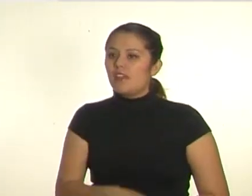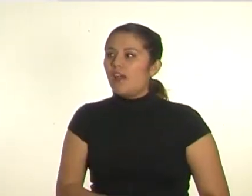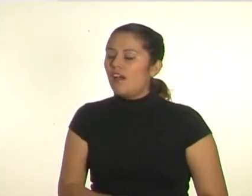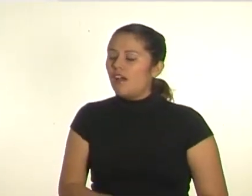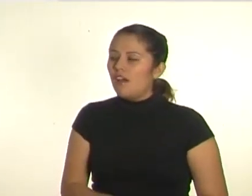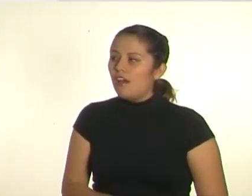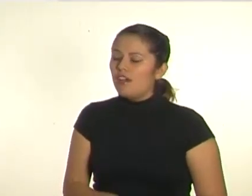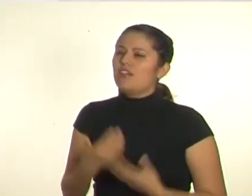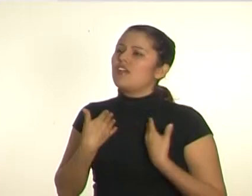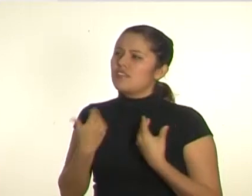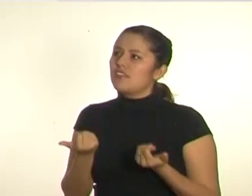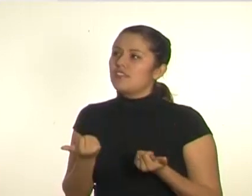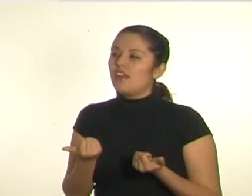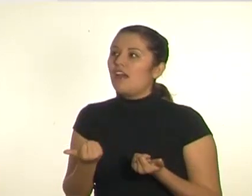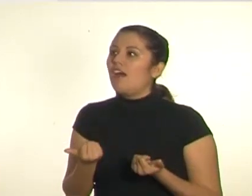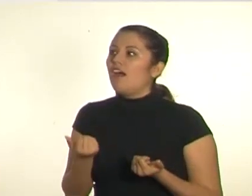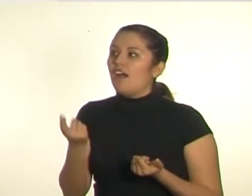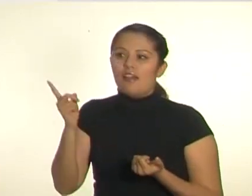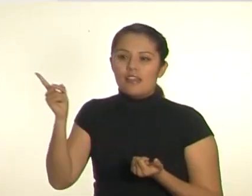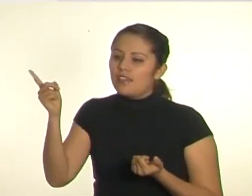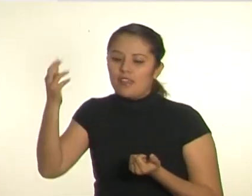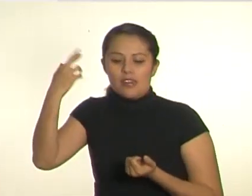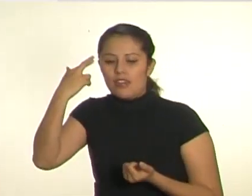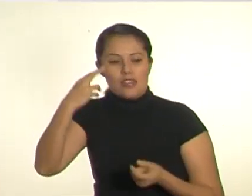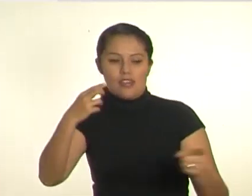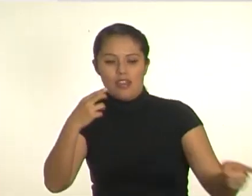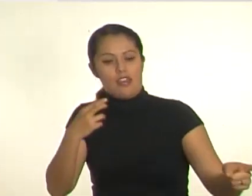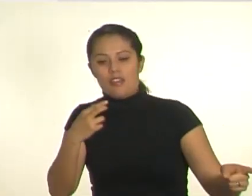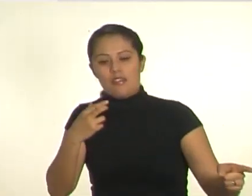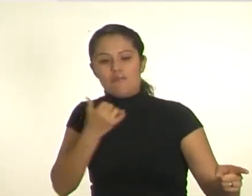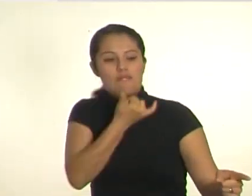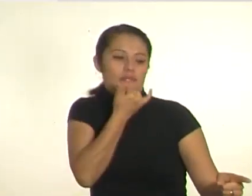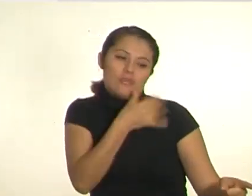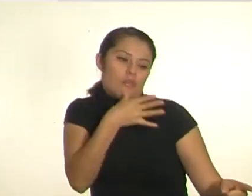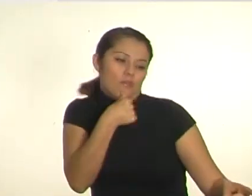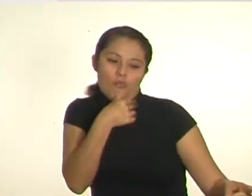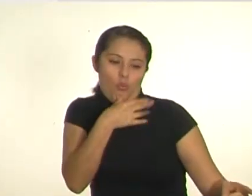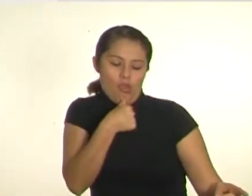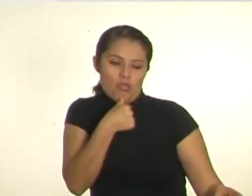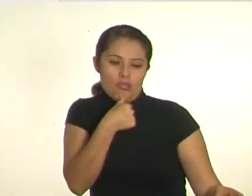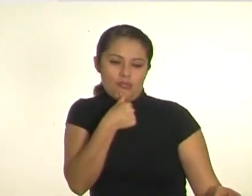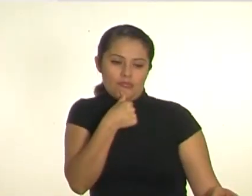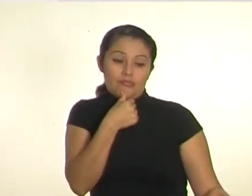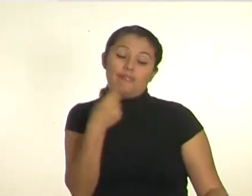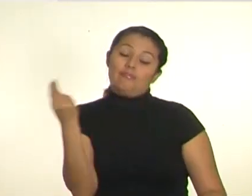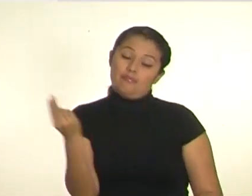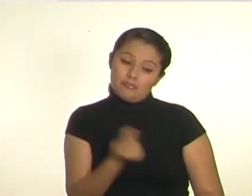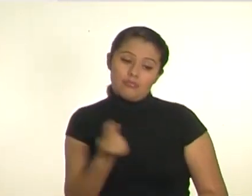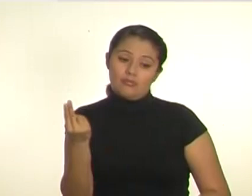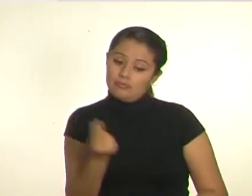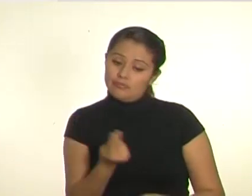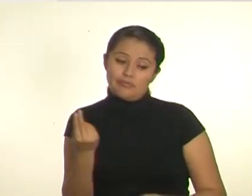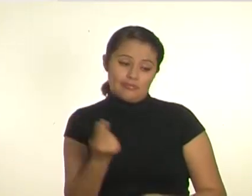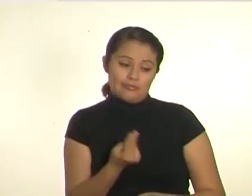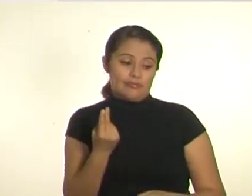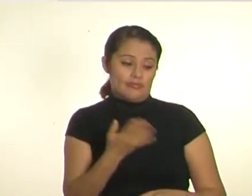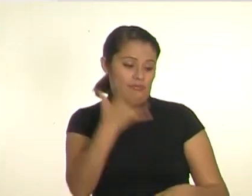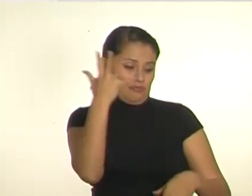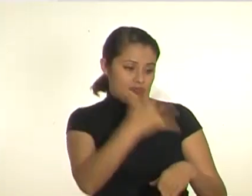queriendo decir, que no pueden perdonar al reo y que tiene que cumplir la